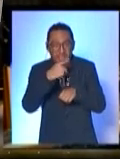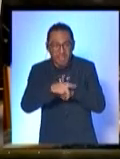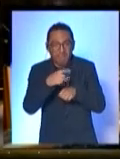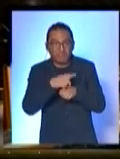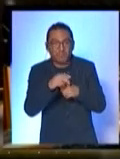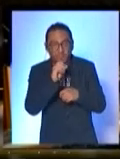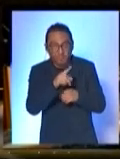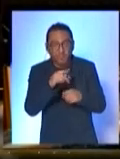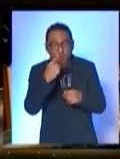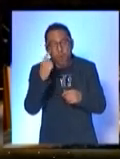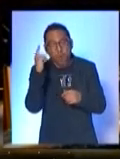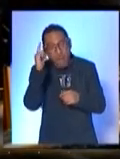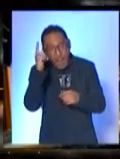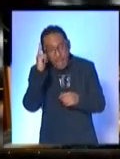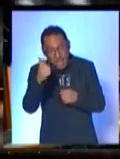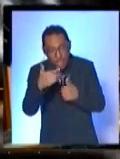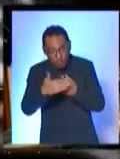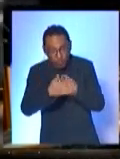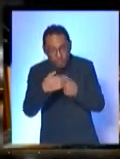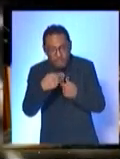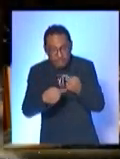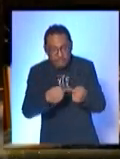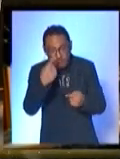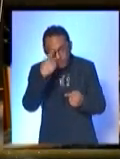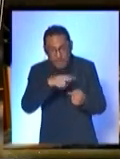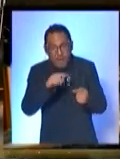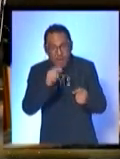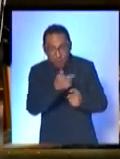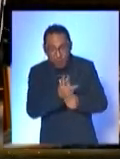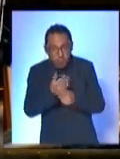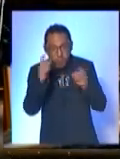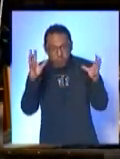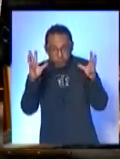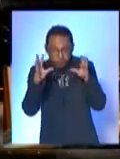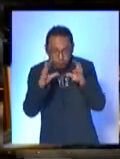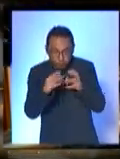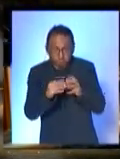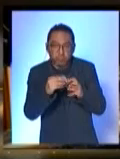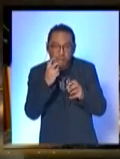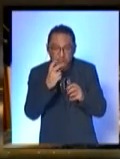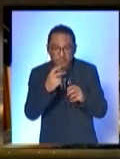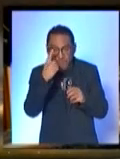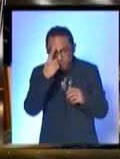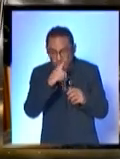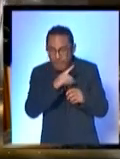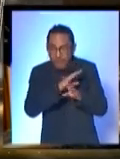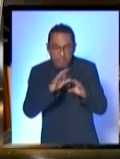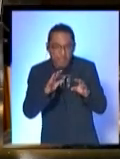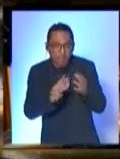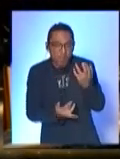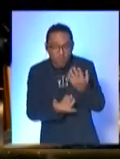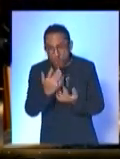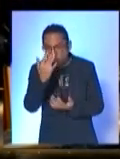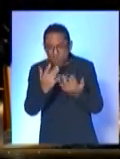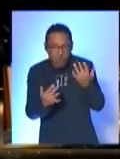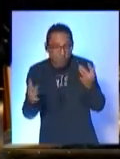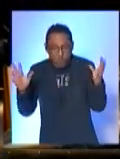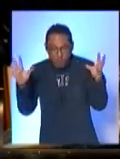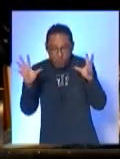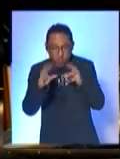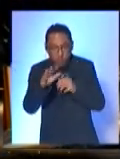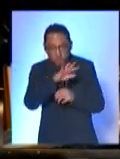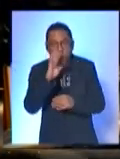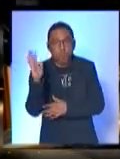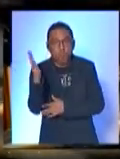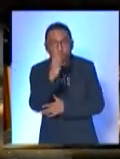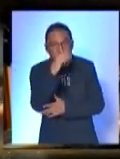las próximas horas haya buenas noticias en cuanto a esta parte del combate y también de lo que tiene que ver con la liquidación del fuego que consume esta parte de